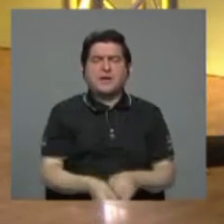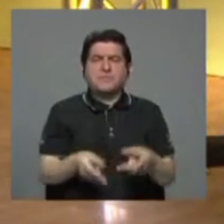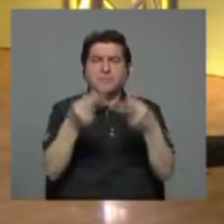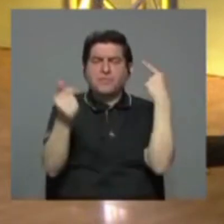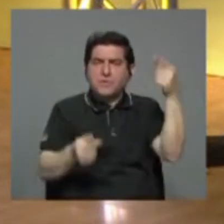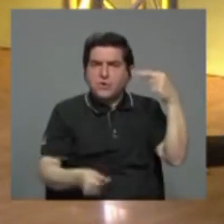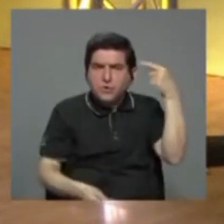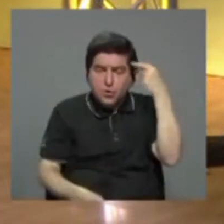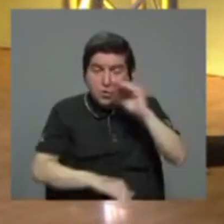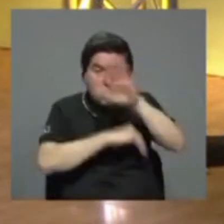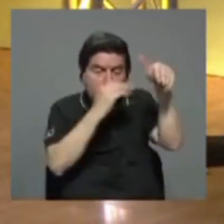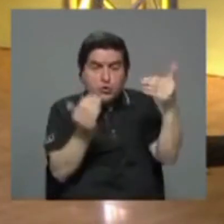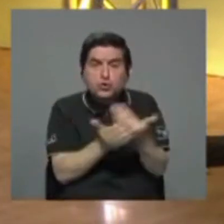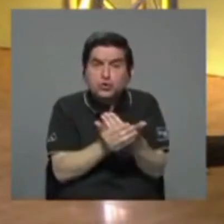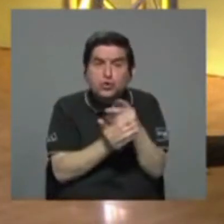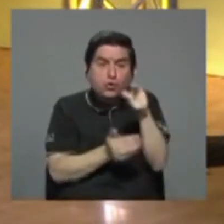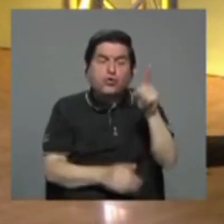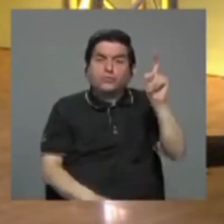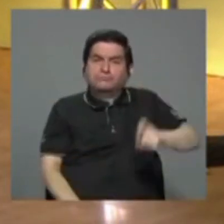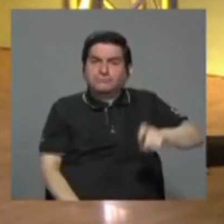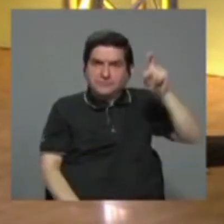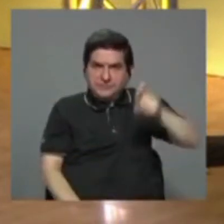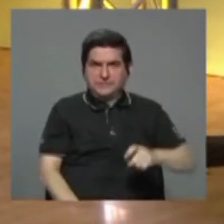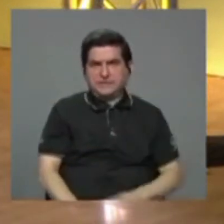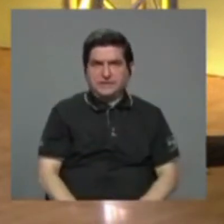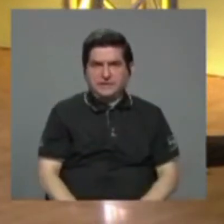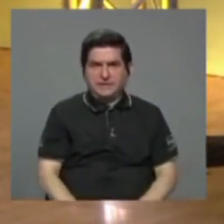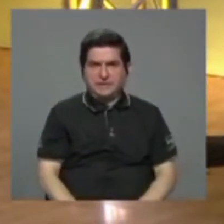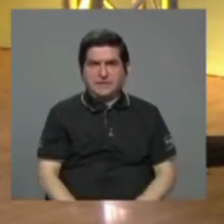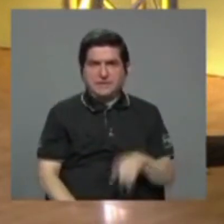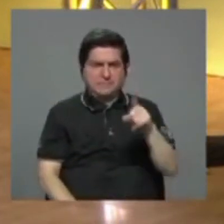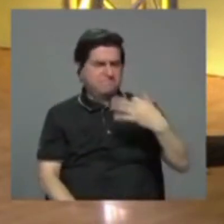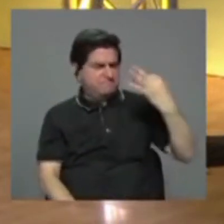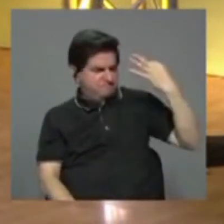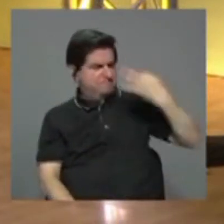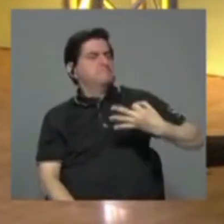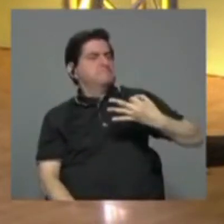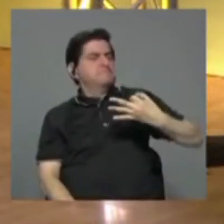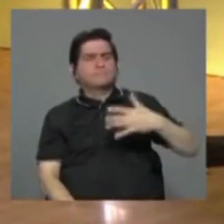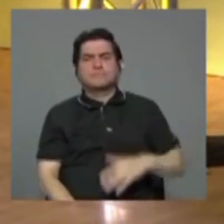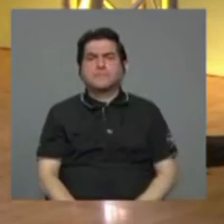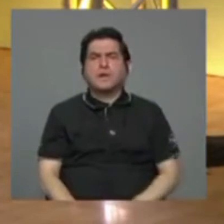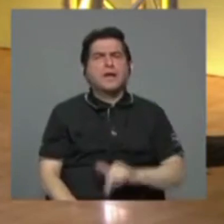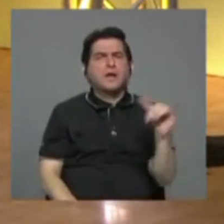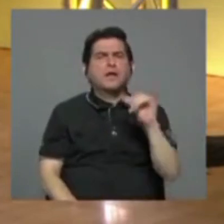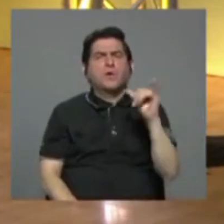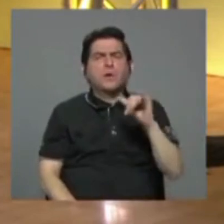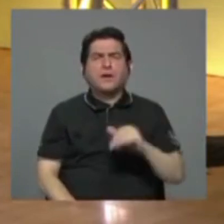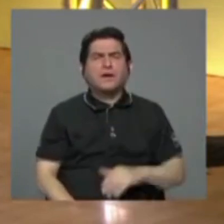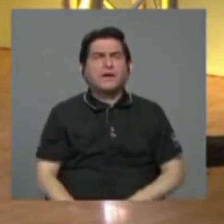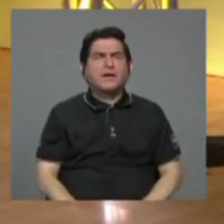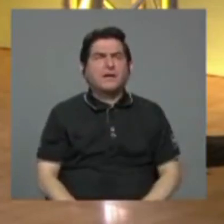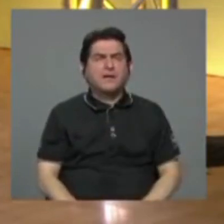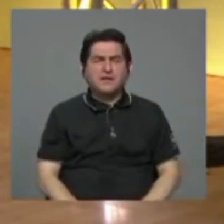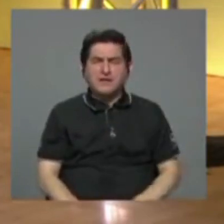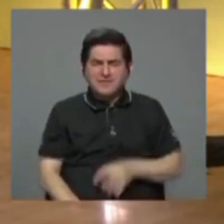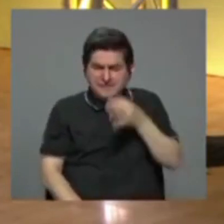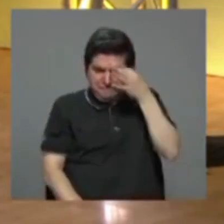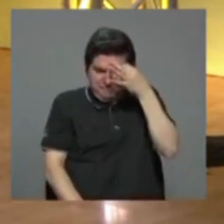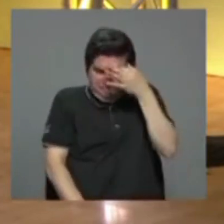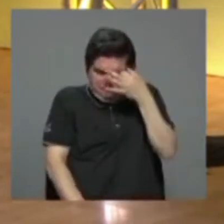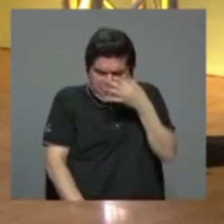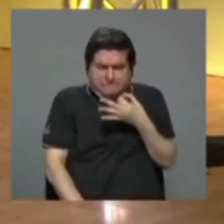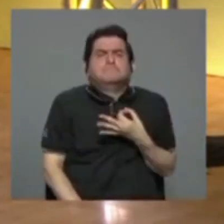Todo eso, pues yo creo que requirió una firmeza, una convicción